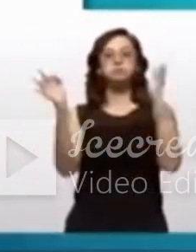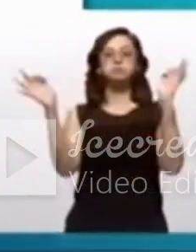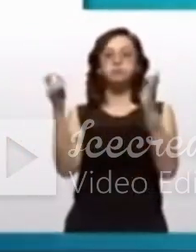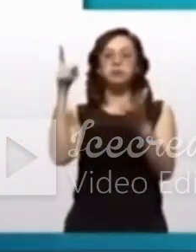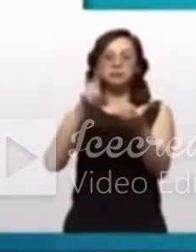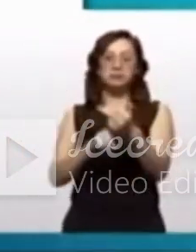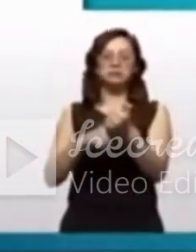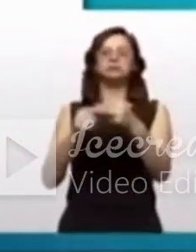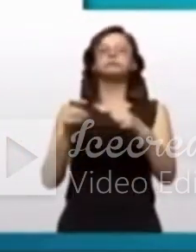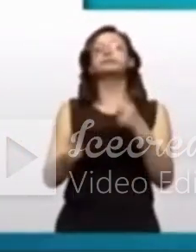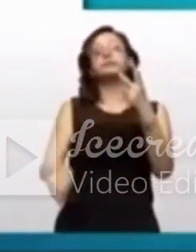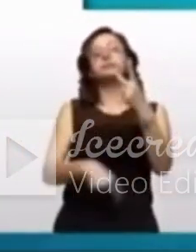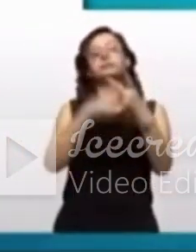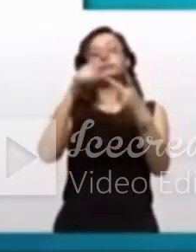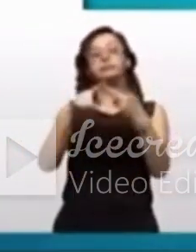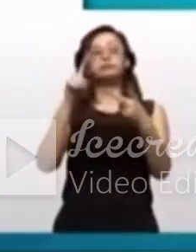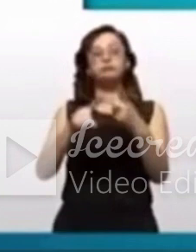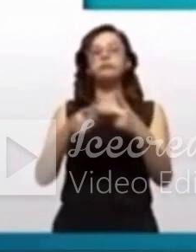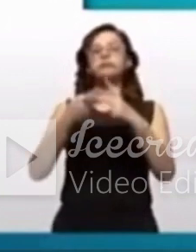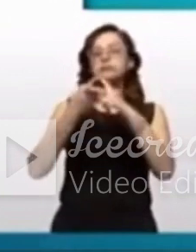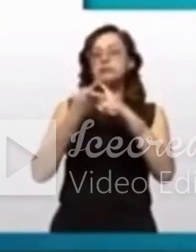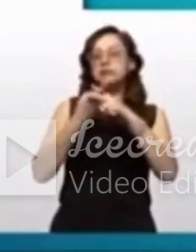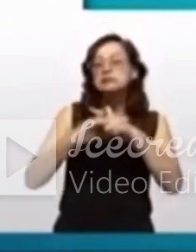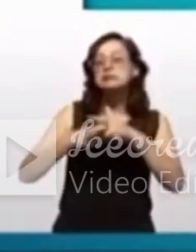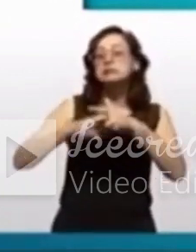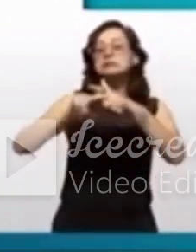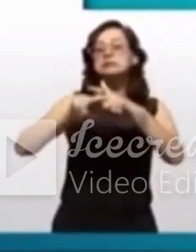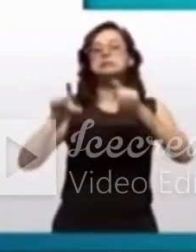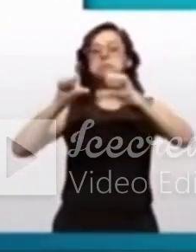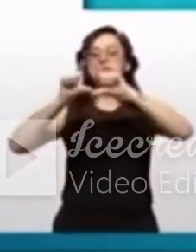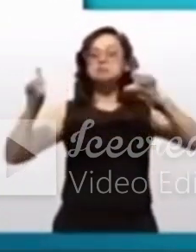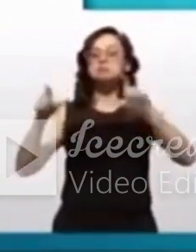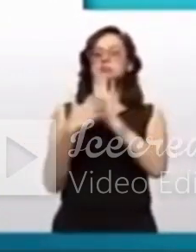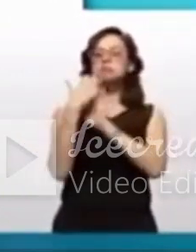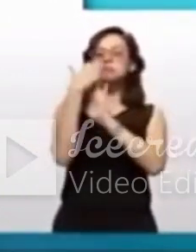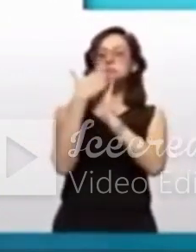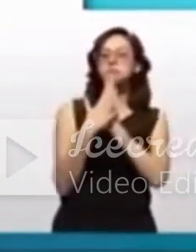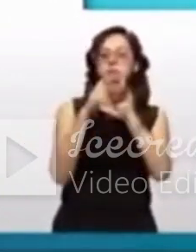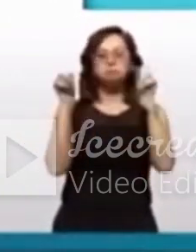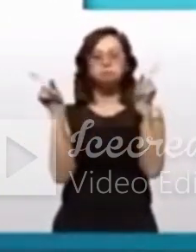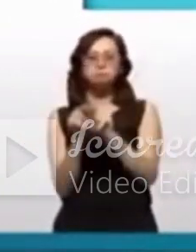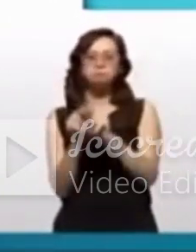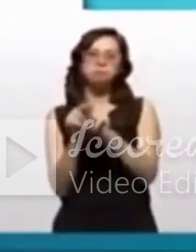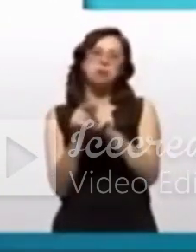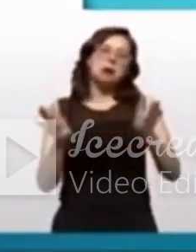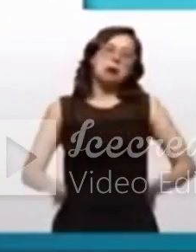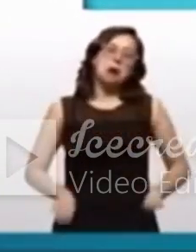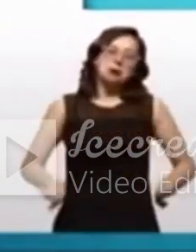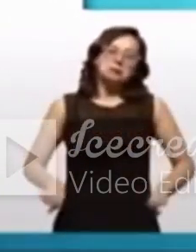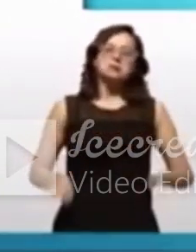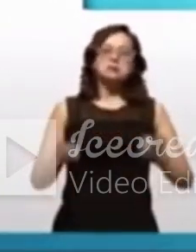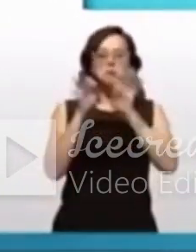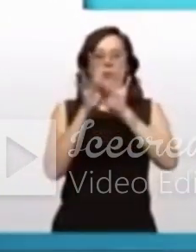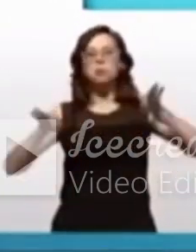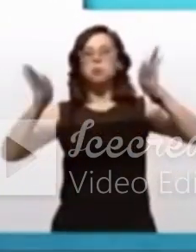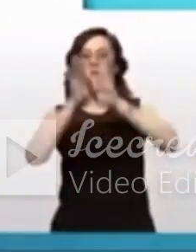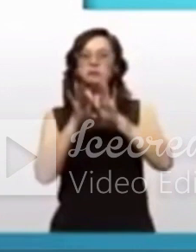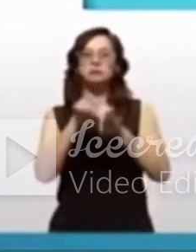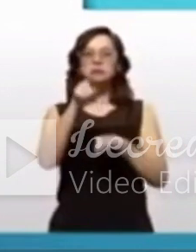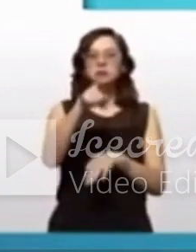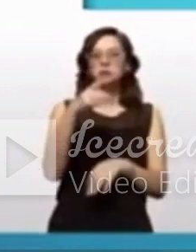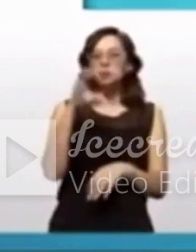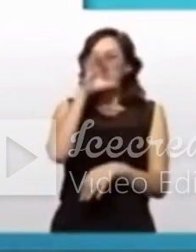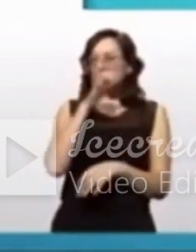del texto. Segundo, la entrada. Es un texto corto redactado para presentar algunos elementos importantes que pretenden atrapar la atención del